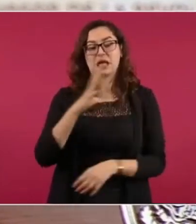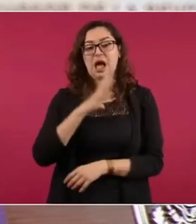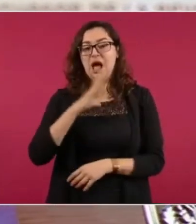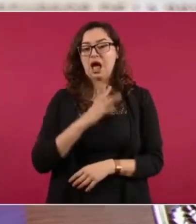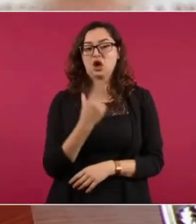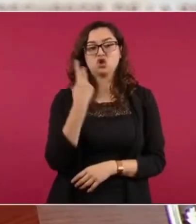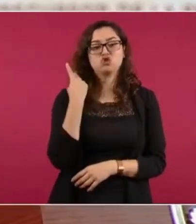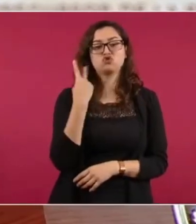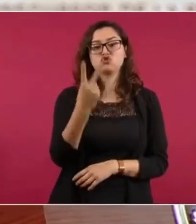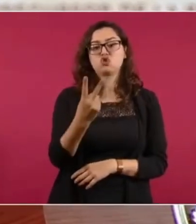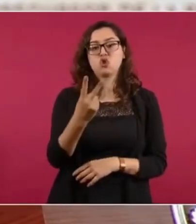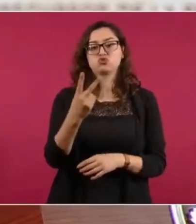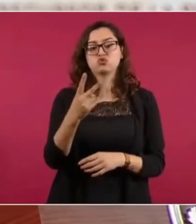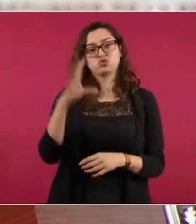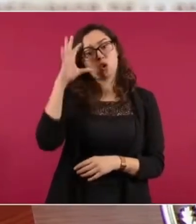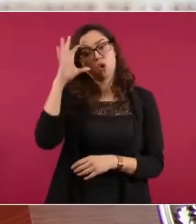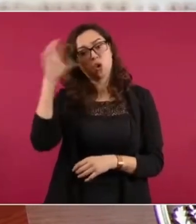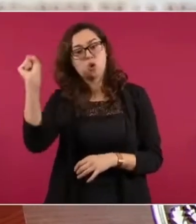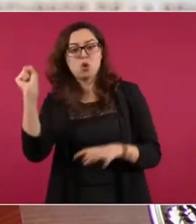que es